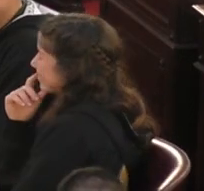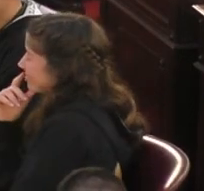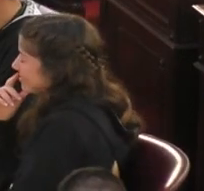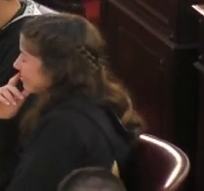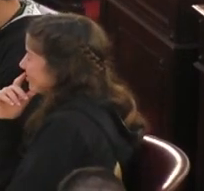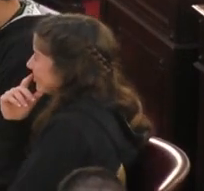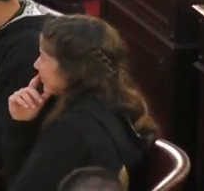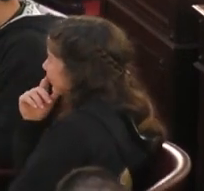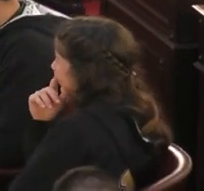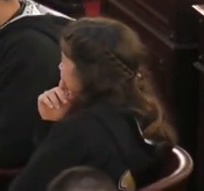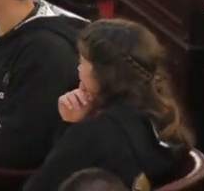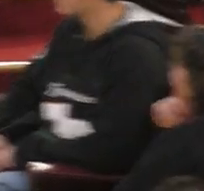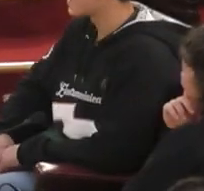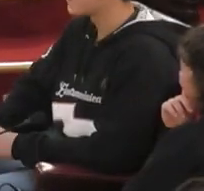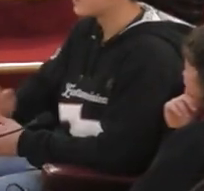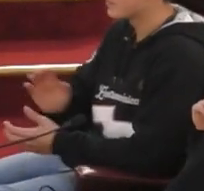Diputada Karen Báez.